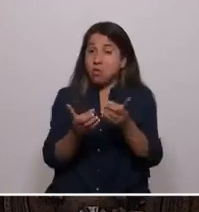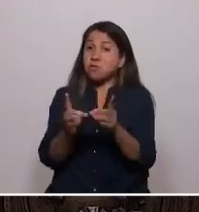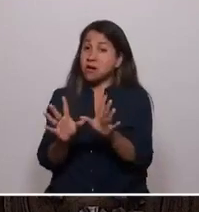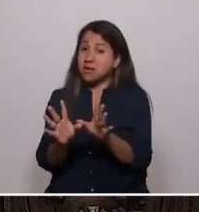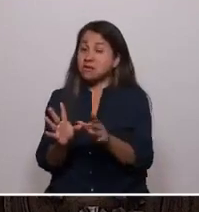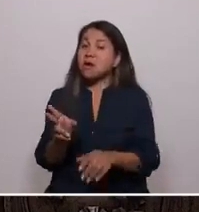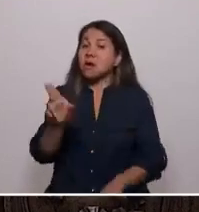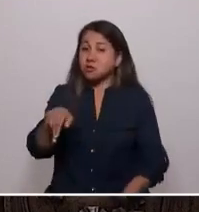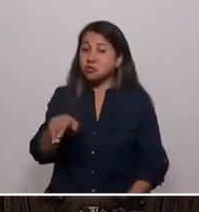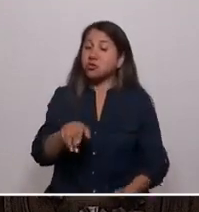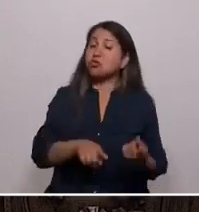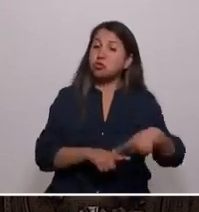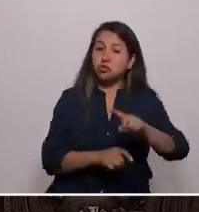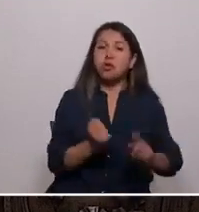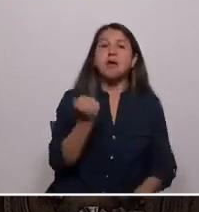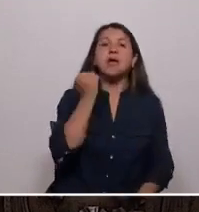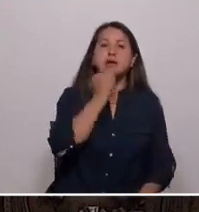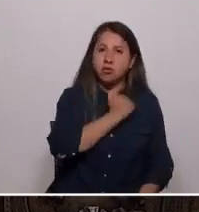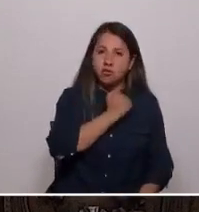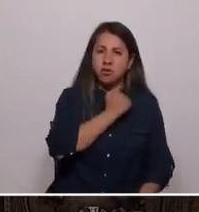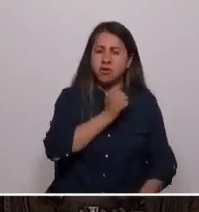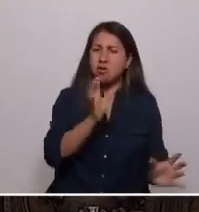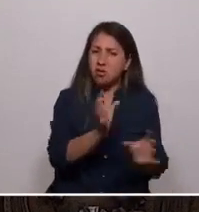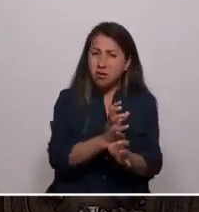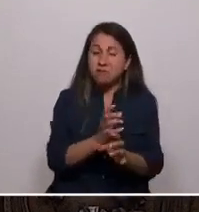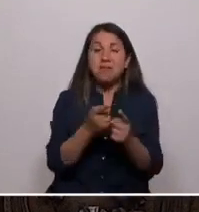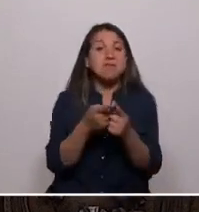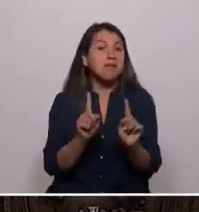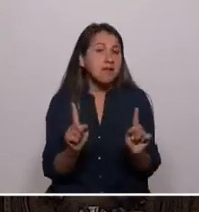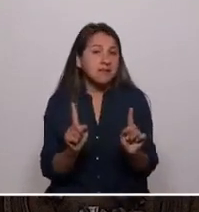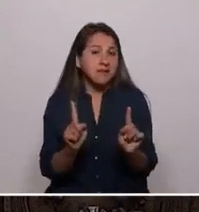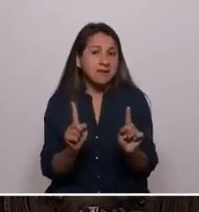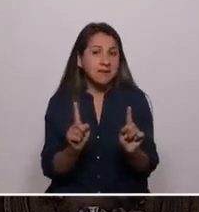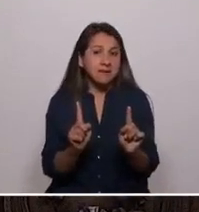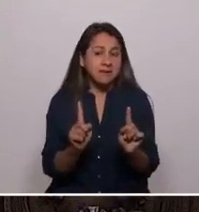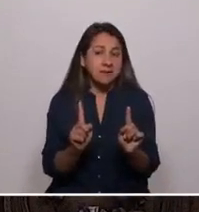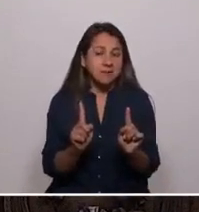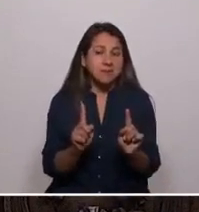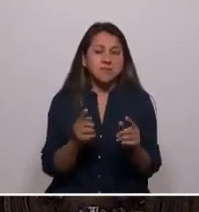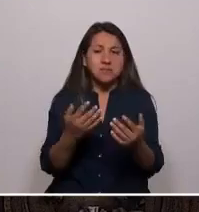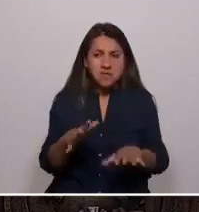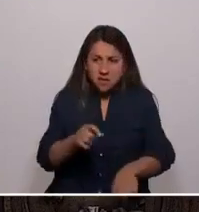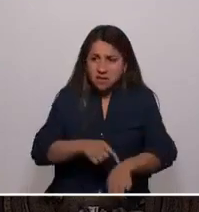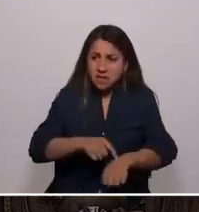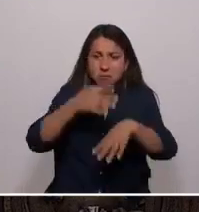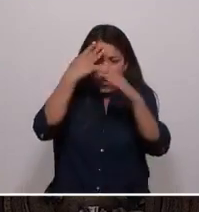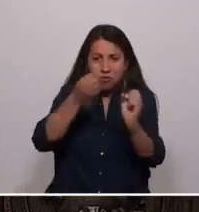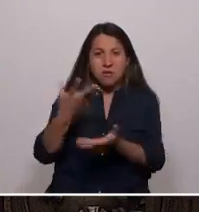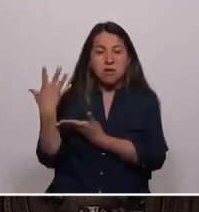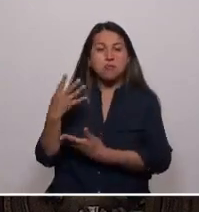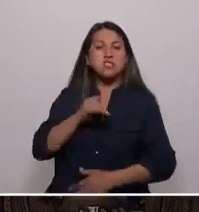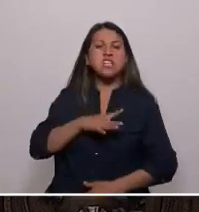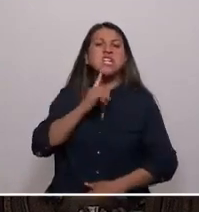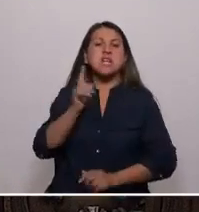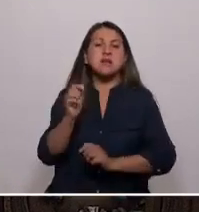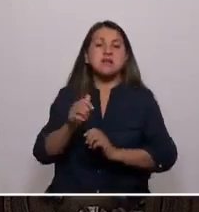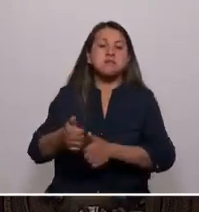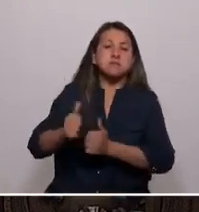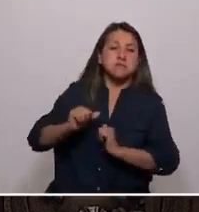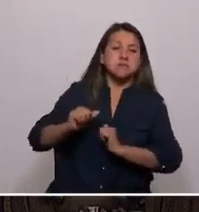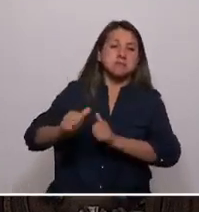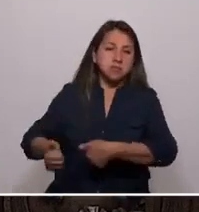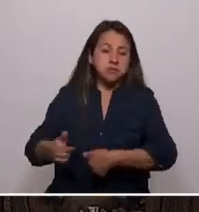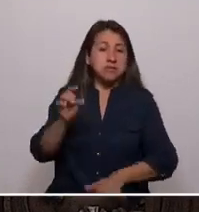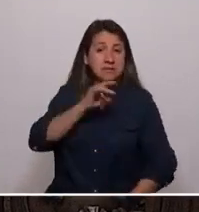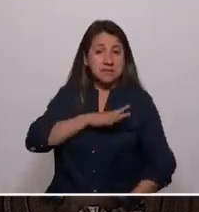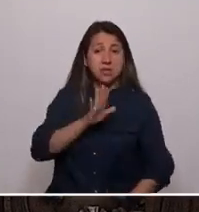con errores. Errores y horrores son distintos. Llegó el tiempo de dejar atrás el Chile de los vencedores y vencidos, el Chile de